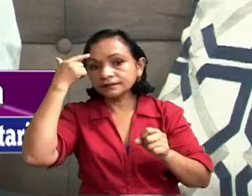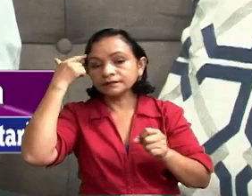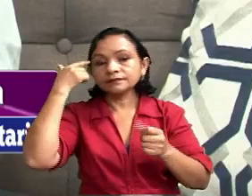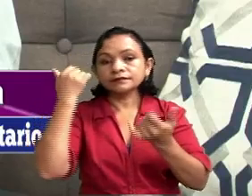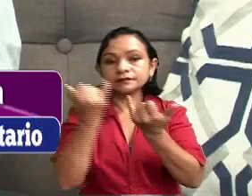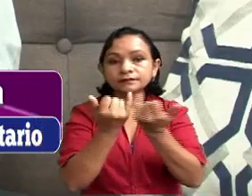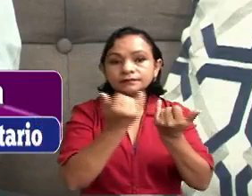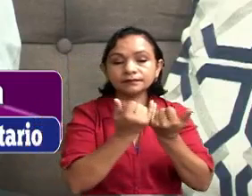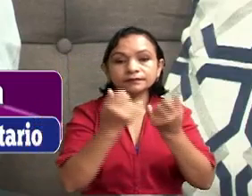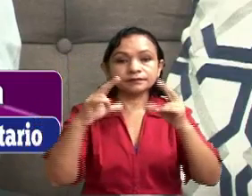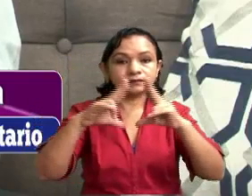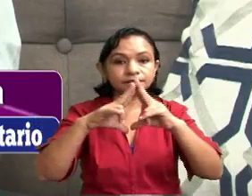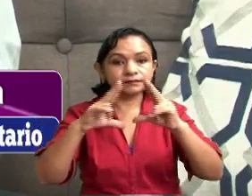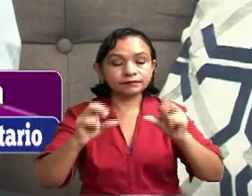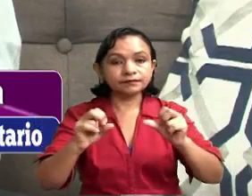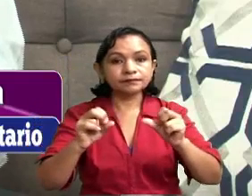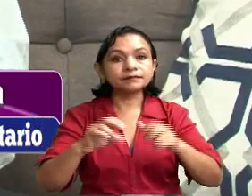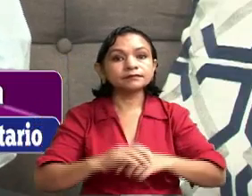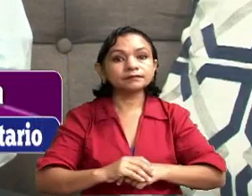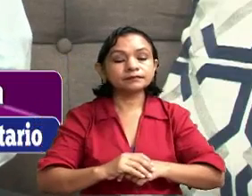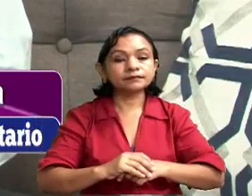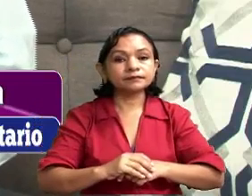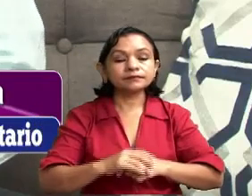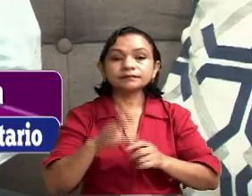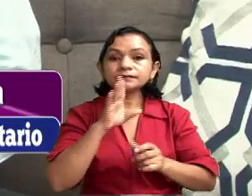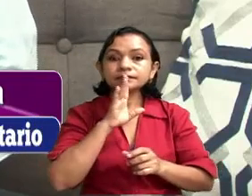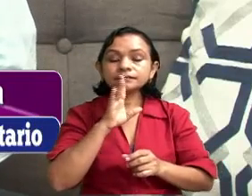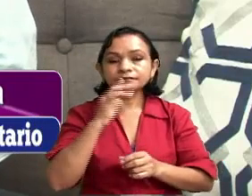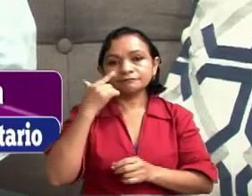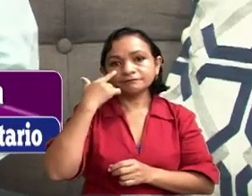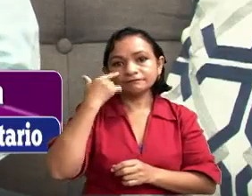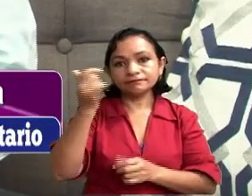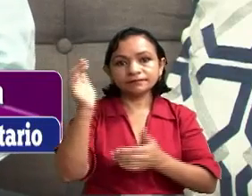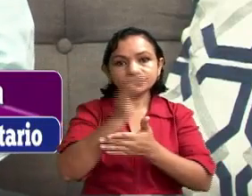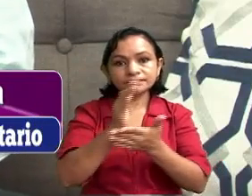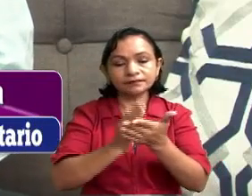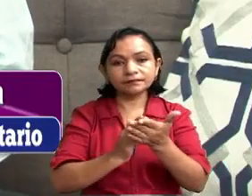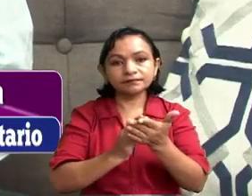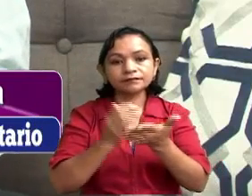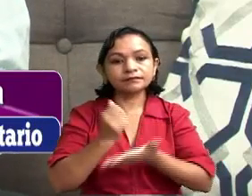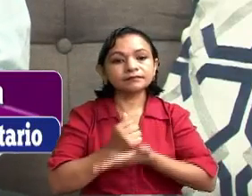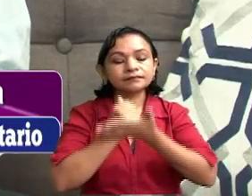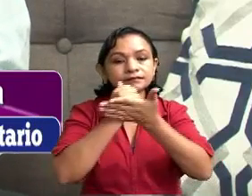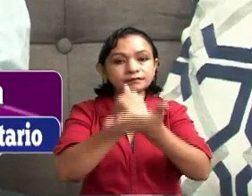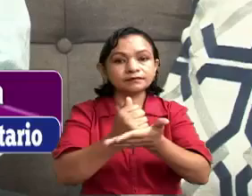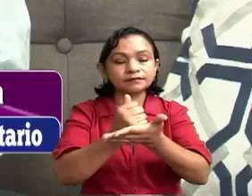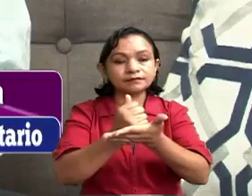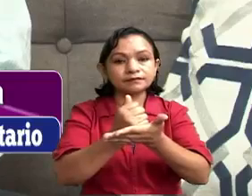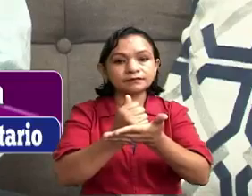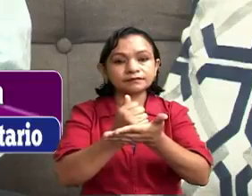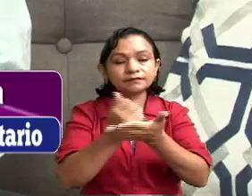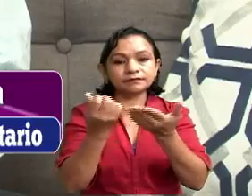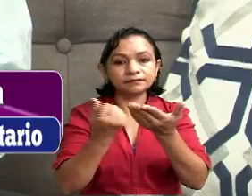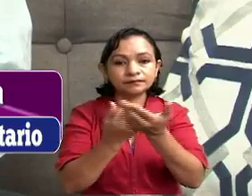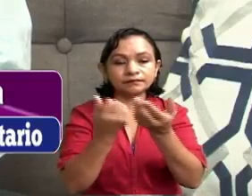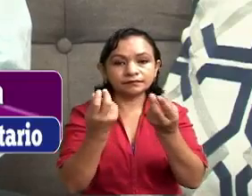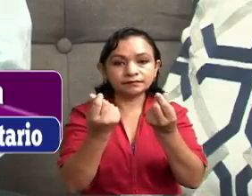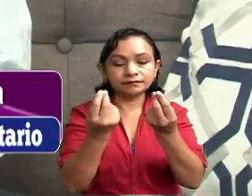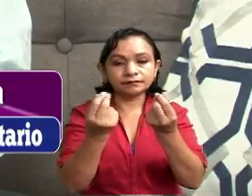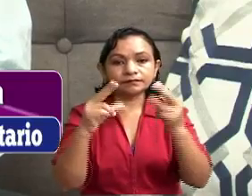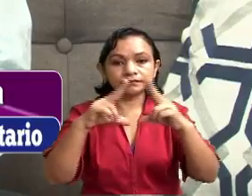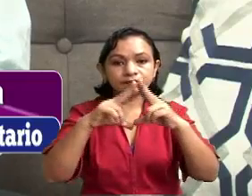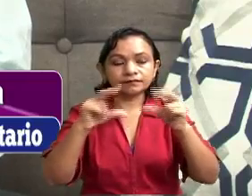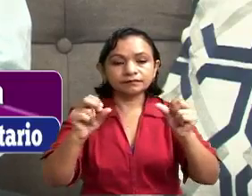extranjera en el territorio nacional. Nosotros estamos conversando y conociendo algunos de los aspectos que han brindado estabilidad y consolidación de la economía